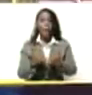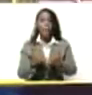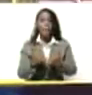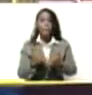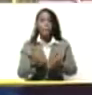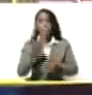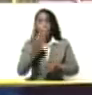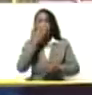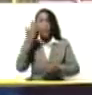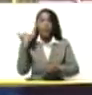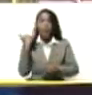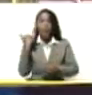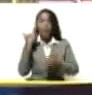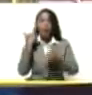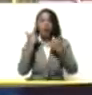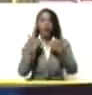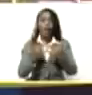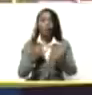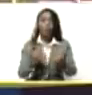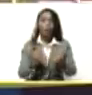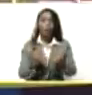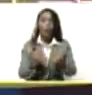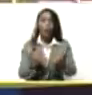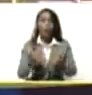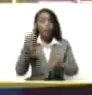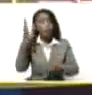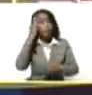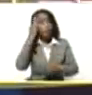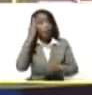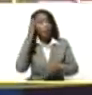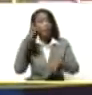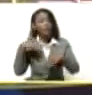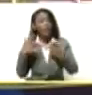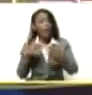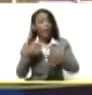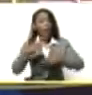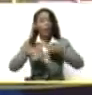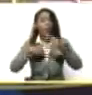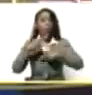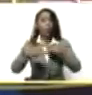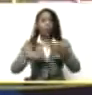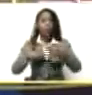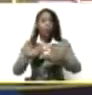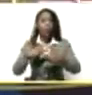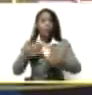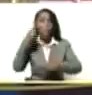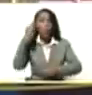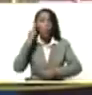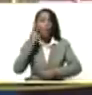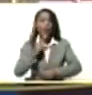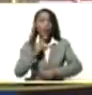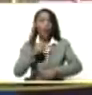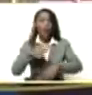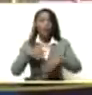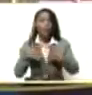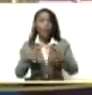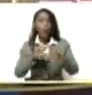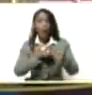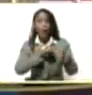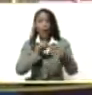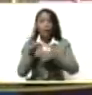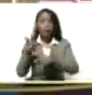a quien conviene que la economía crezca se diversifique encuentren nuevos